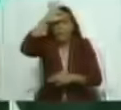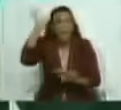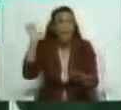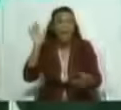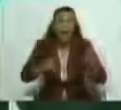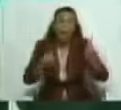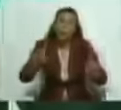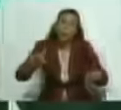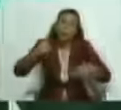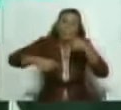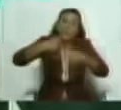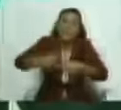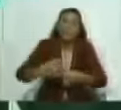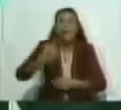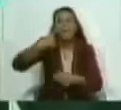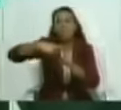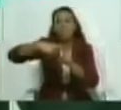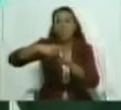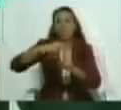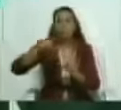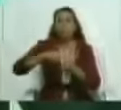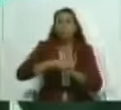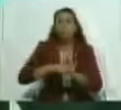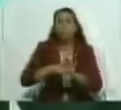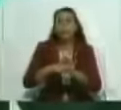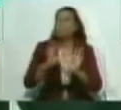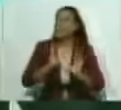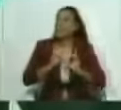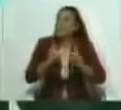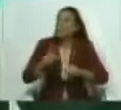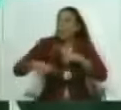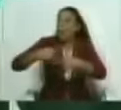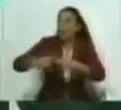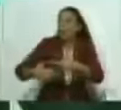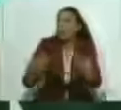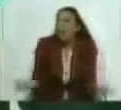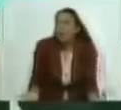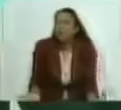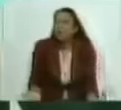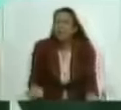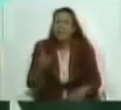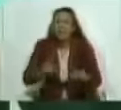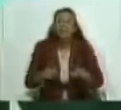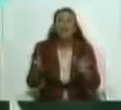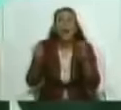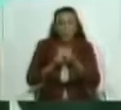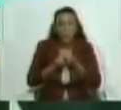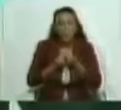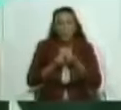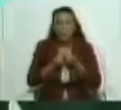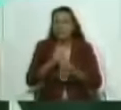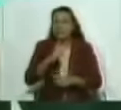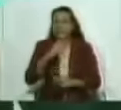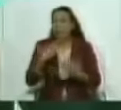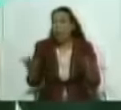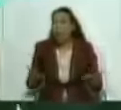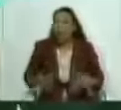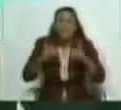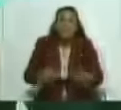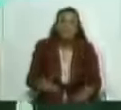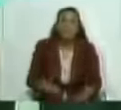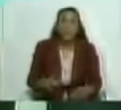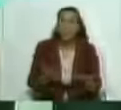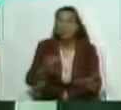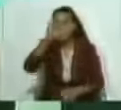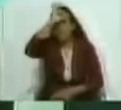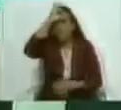algunas consecuencias favorables o no. Pero esas consecuencias favorables o no vienen también por los riesgos que tomamos y